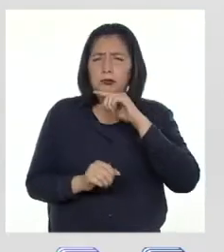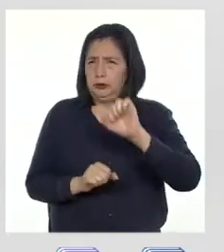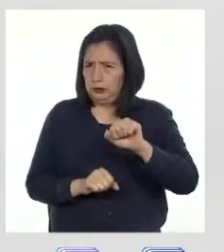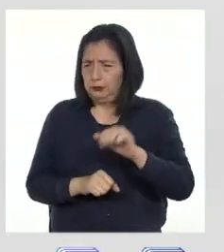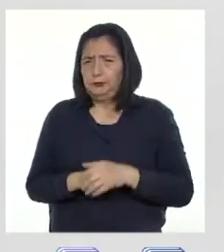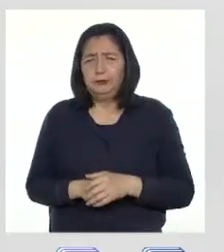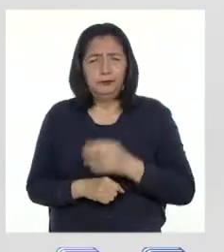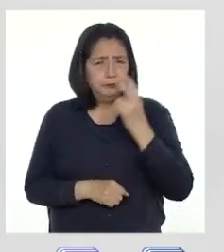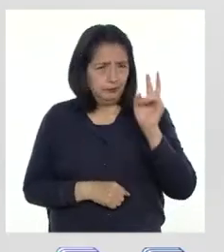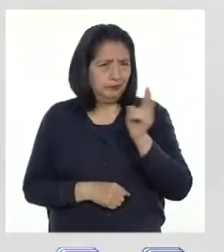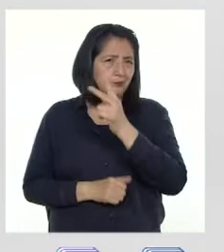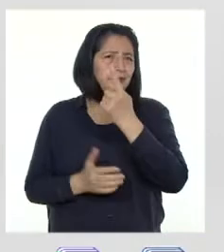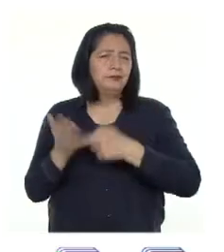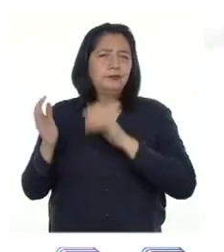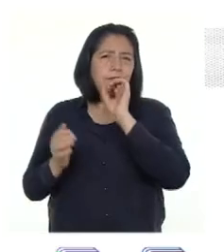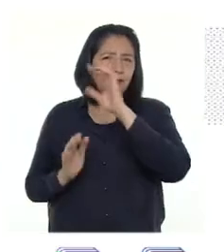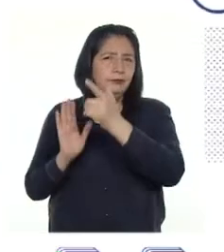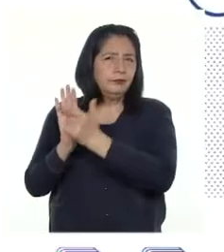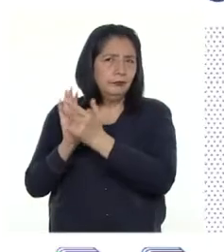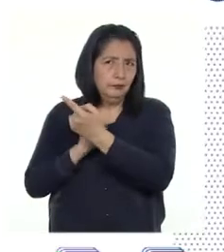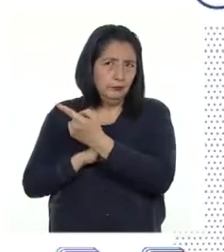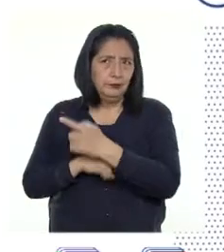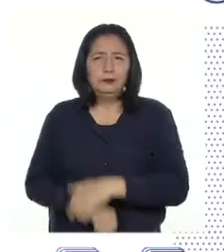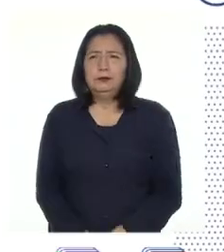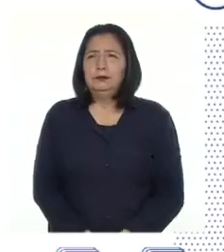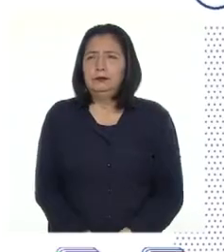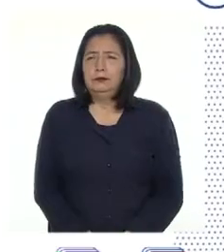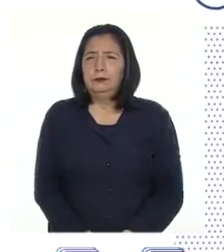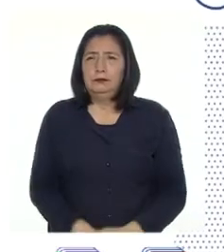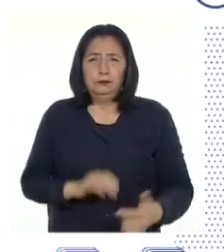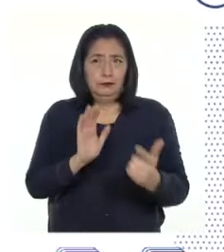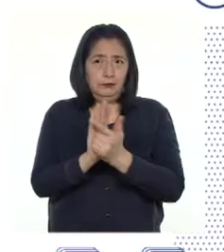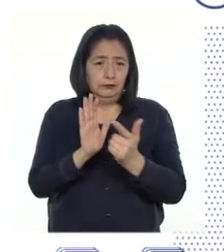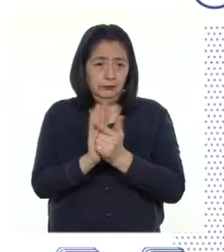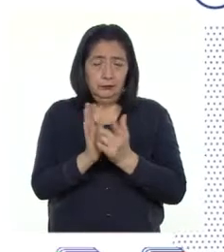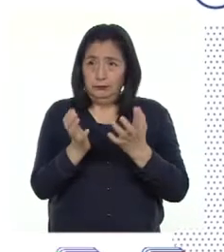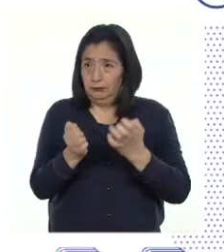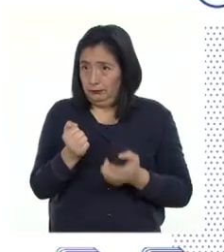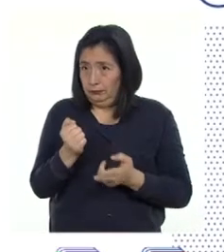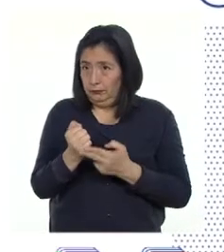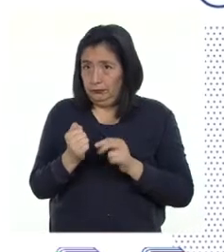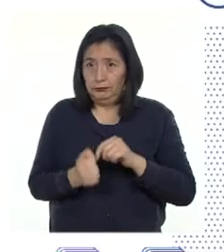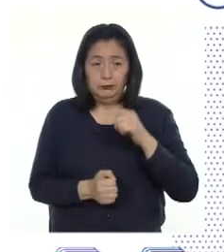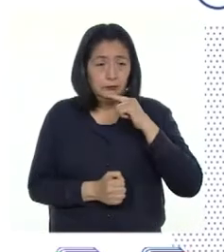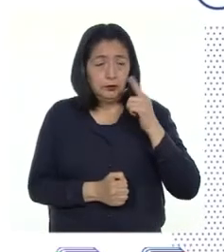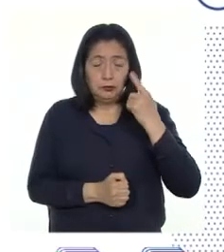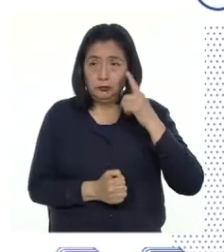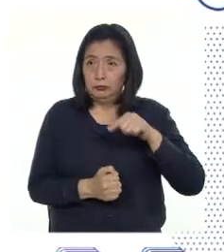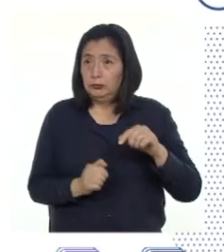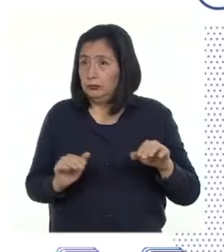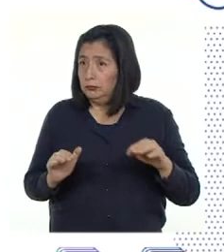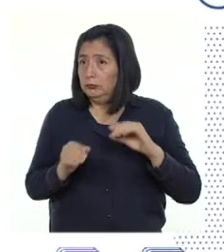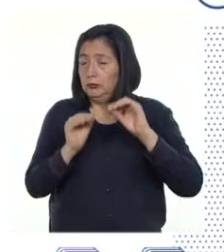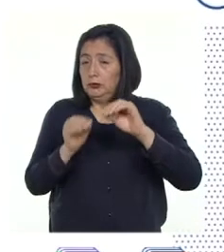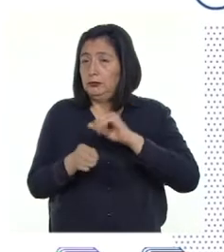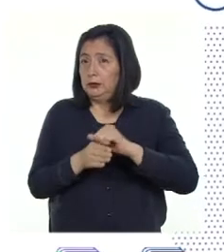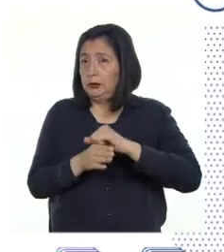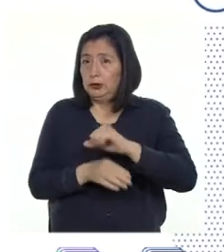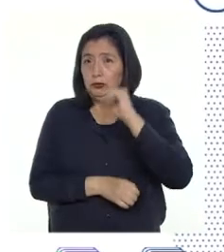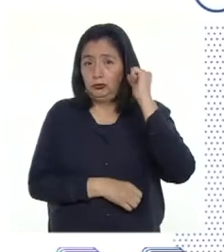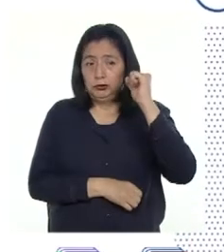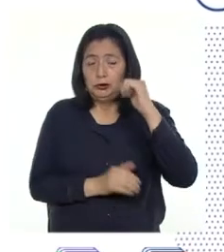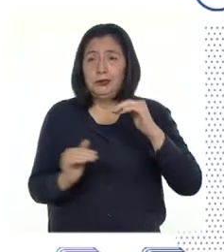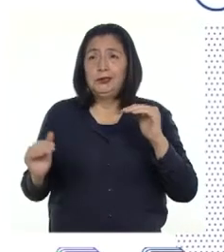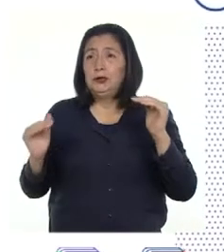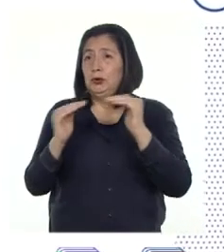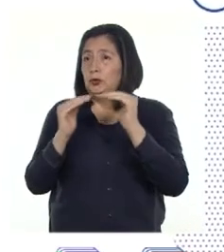hombres. Veamos qué dice la norma. La ley busca garantizar a mujeres y hombres el ejercicio de sus derechos